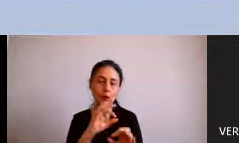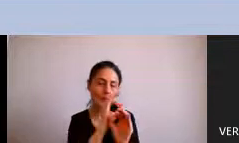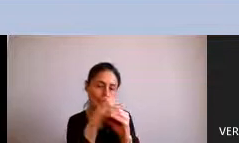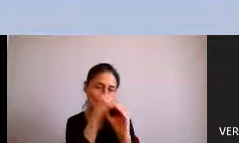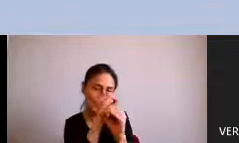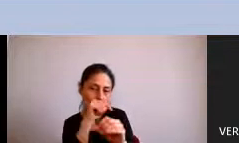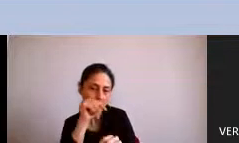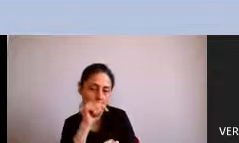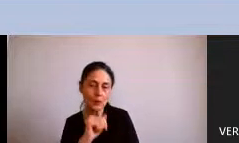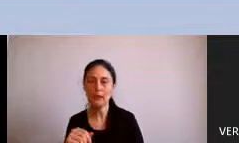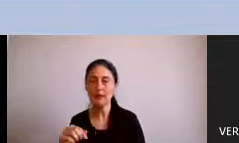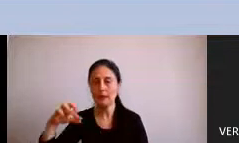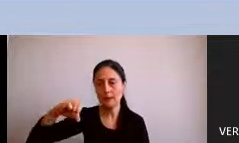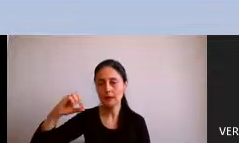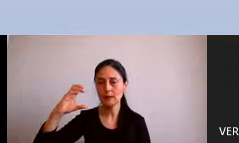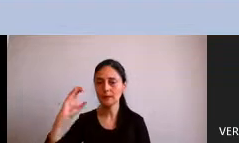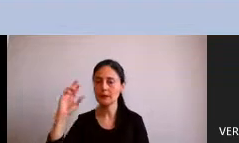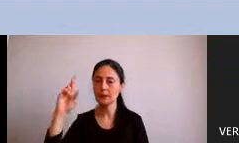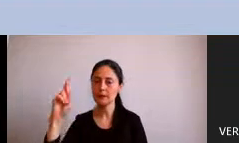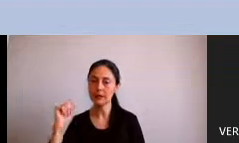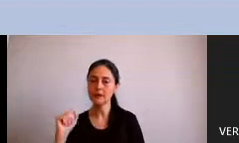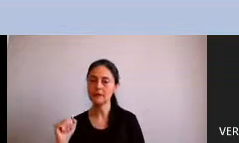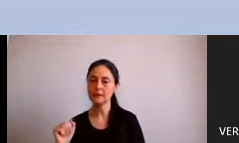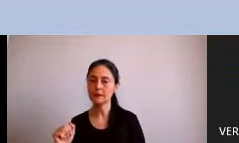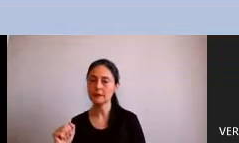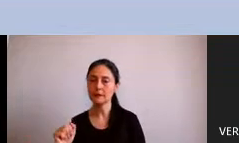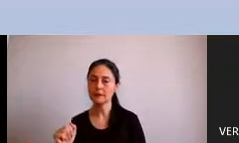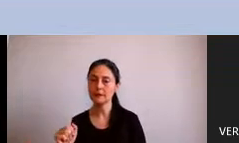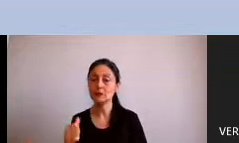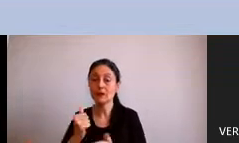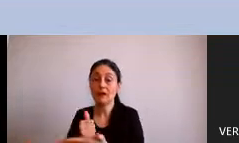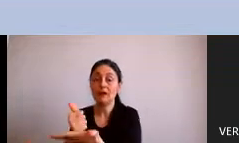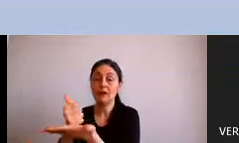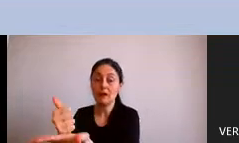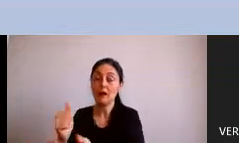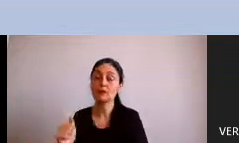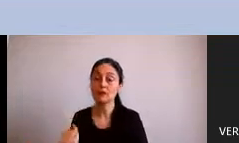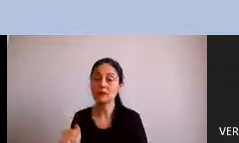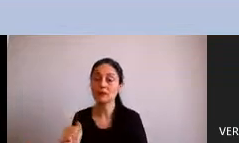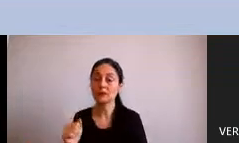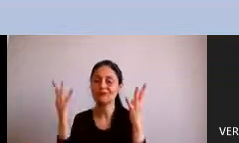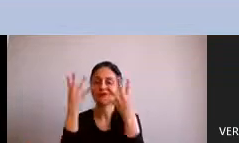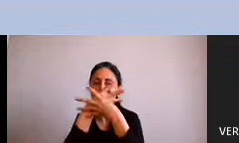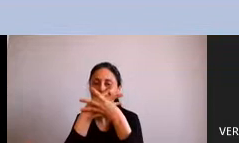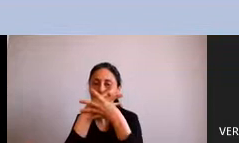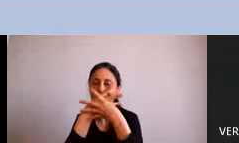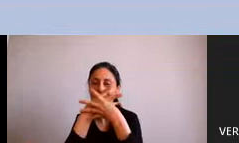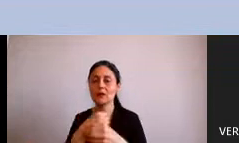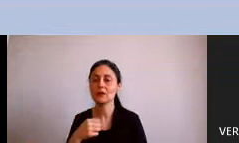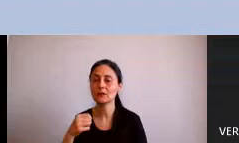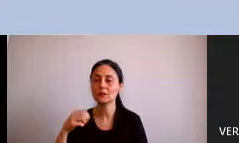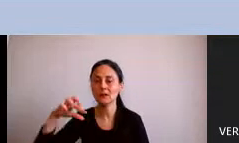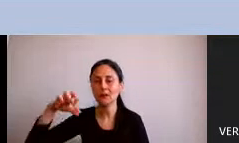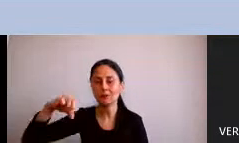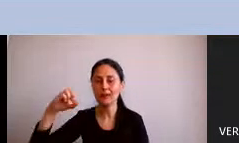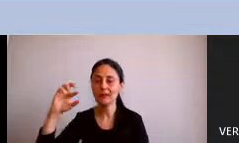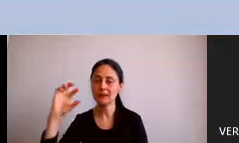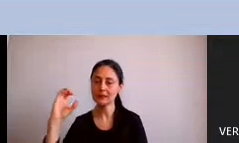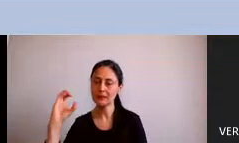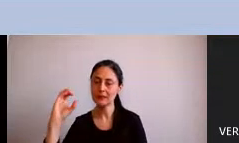mucho, de hecho, muchas autoridades en un principio también incluso confundieron conceptos como PCR. Y el tecnólogo